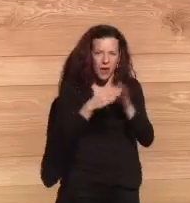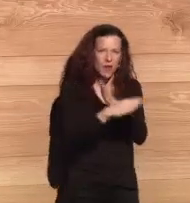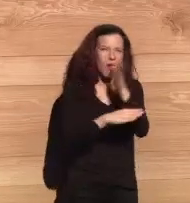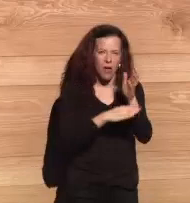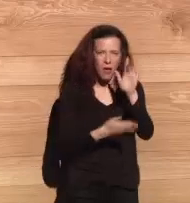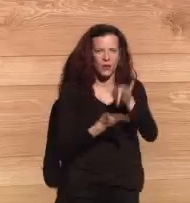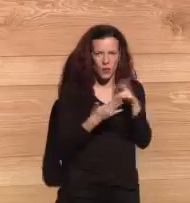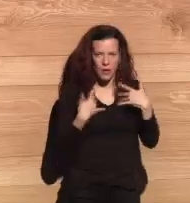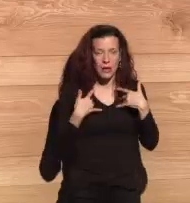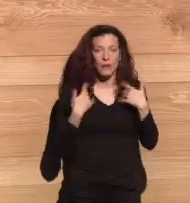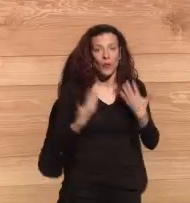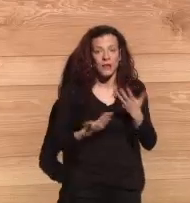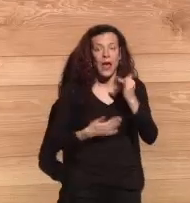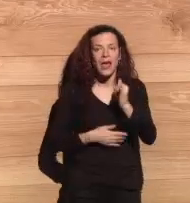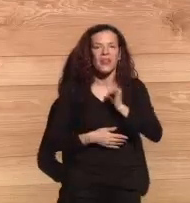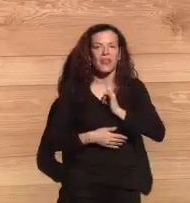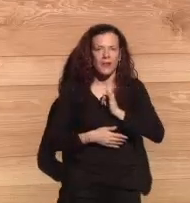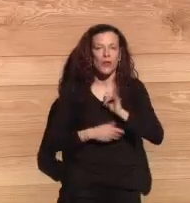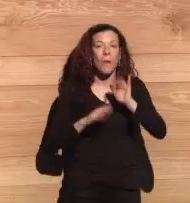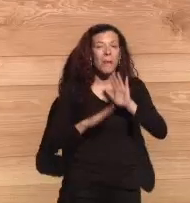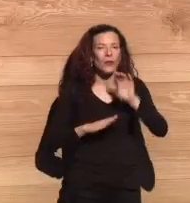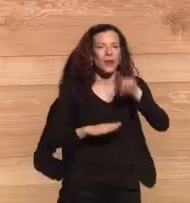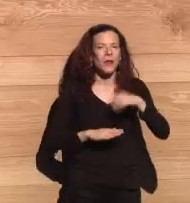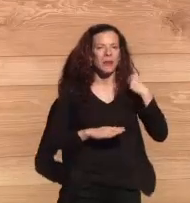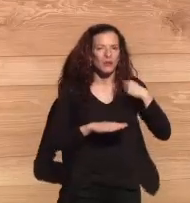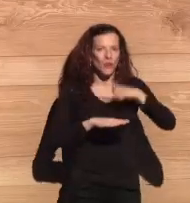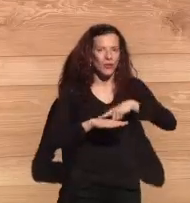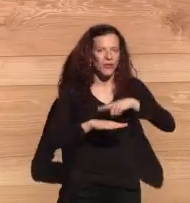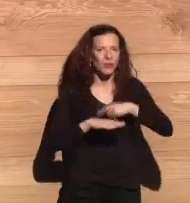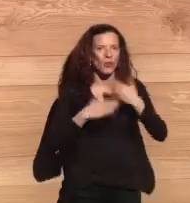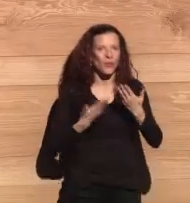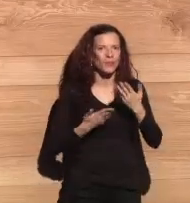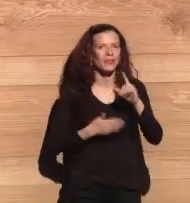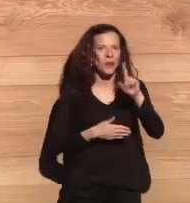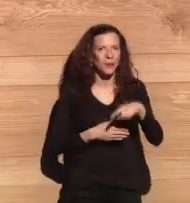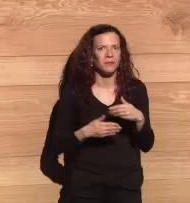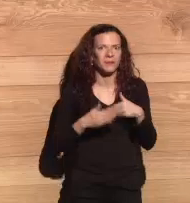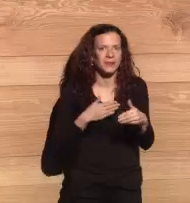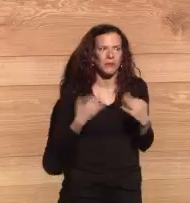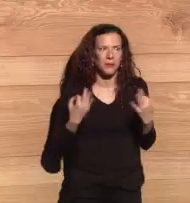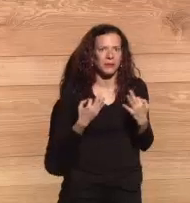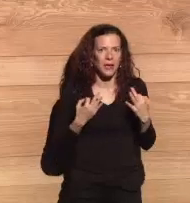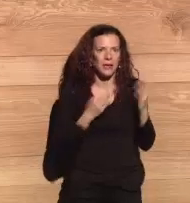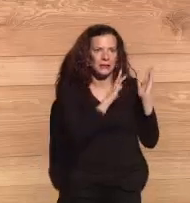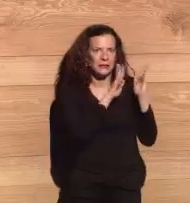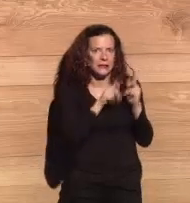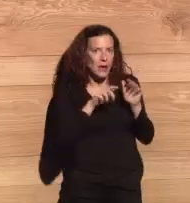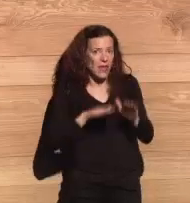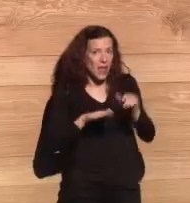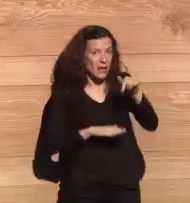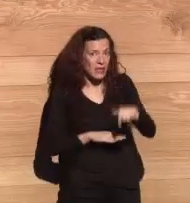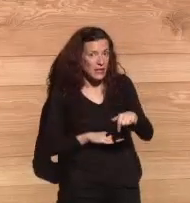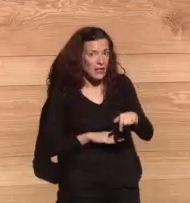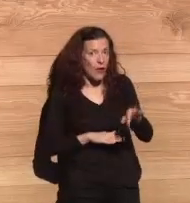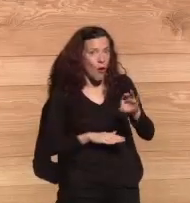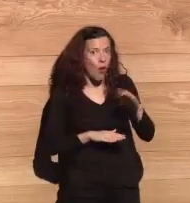también hay esa identificación, pero al mismo tiempo, también, ¿qué va a pasar? ¿No? Se van a quedar, nos